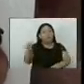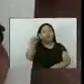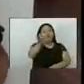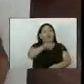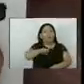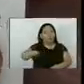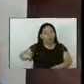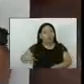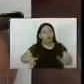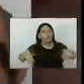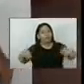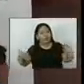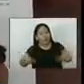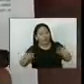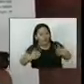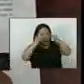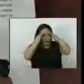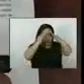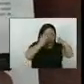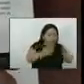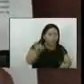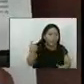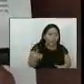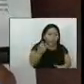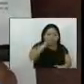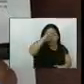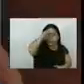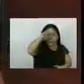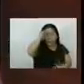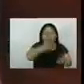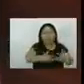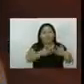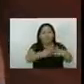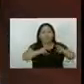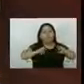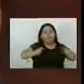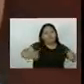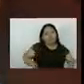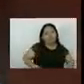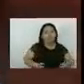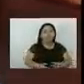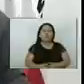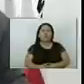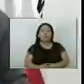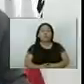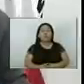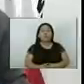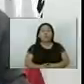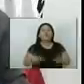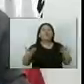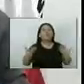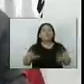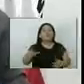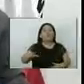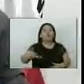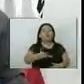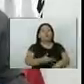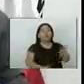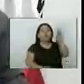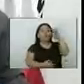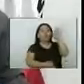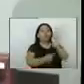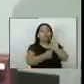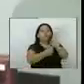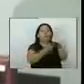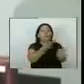semana presentarán la solicitud enfocada a los trabajadores del sector público. Hemos presentado una